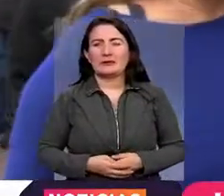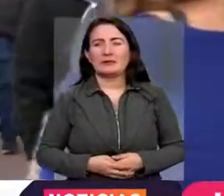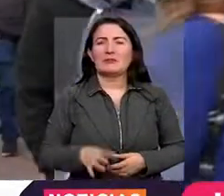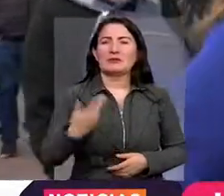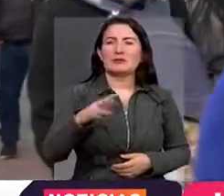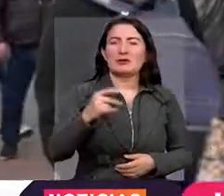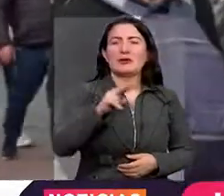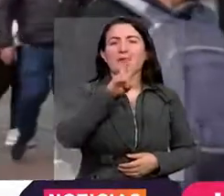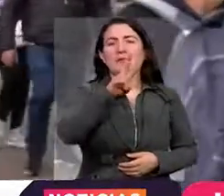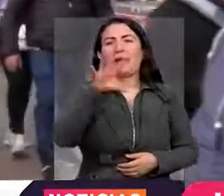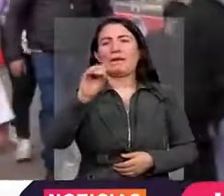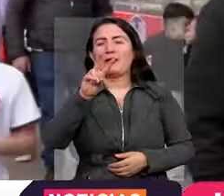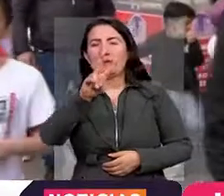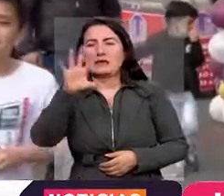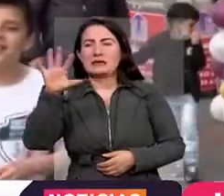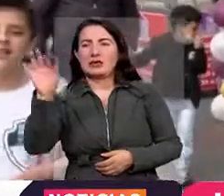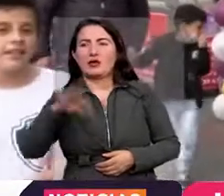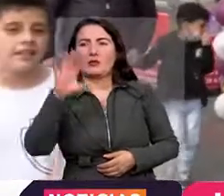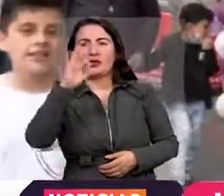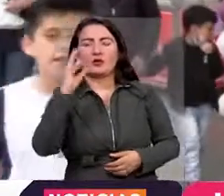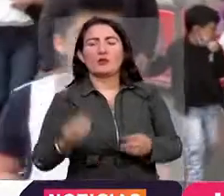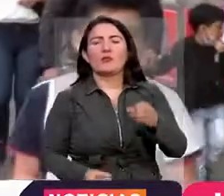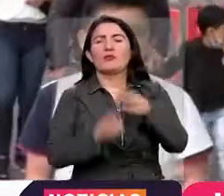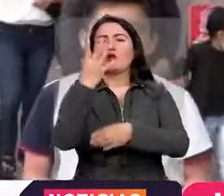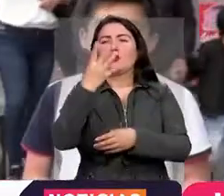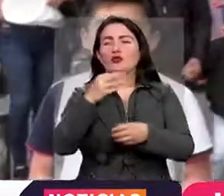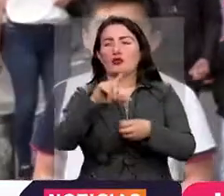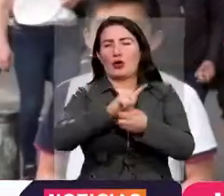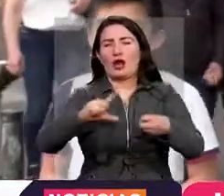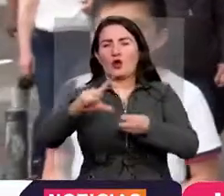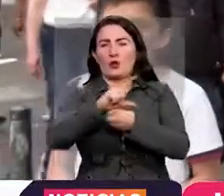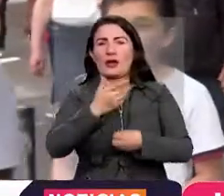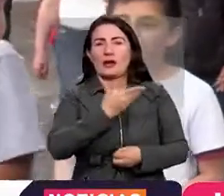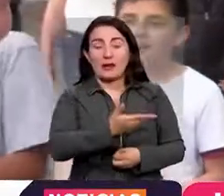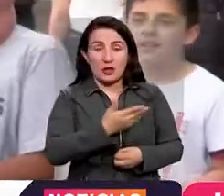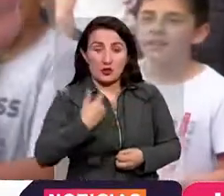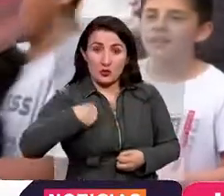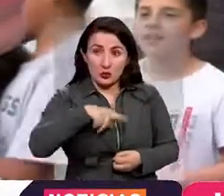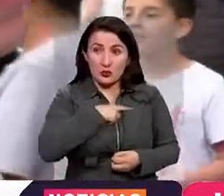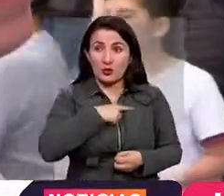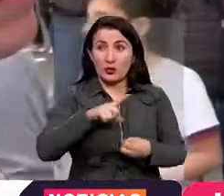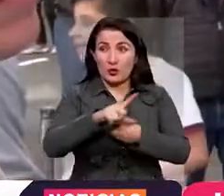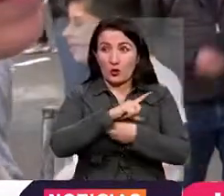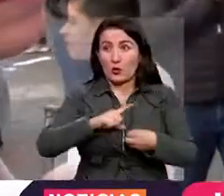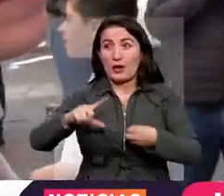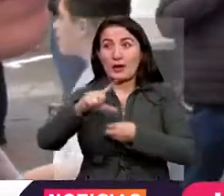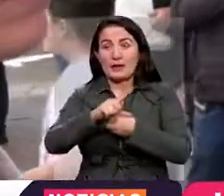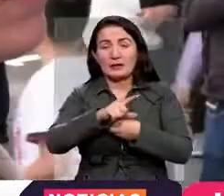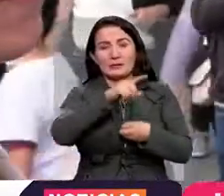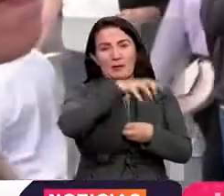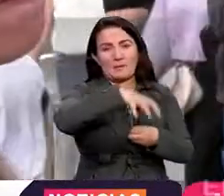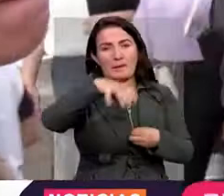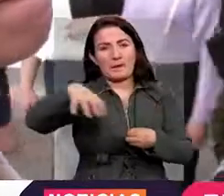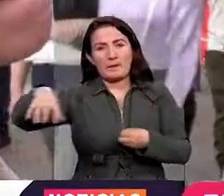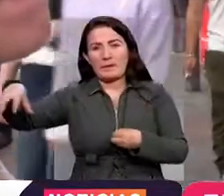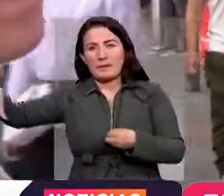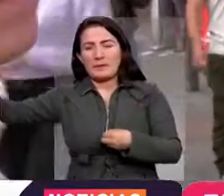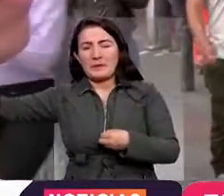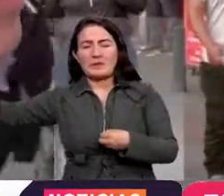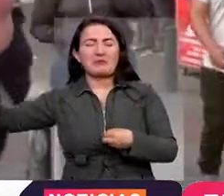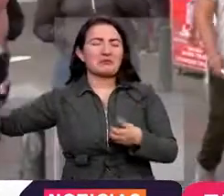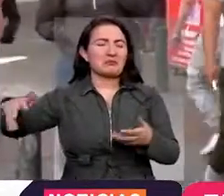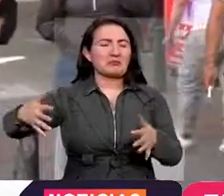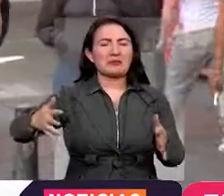20 y el 25% del Producto Interno Bruto de la localidad. Somos locales, cada local tiene capacidad instalada